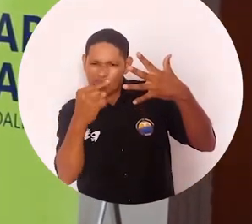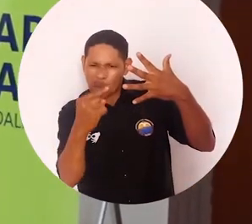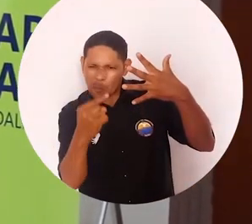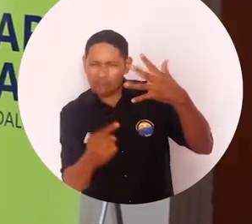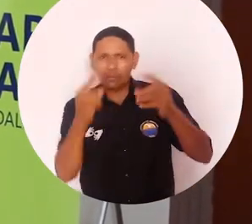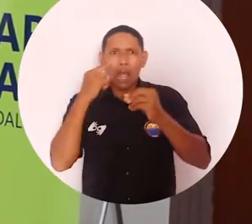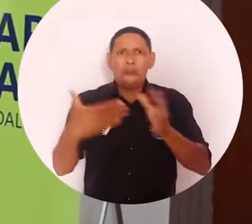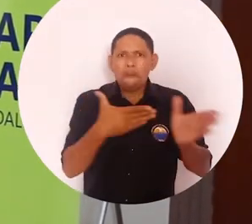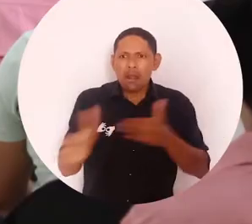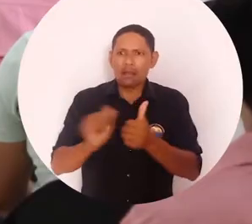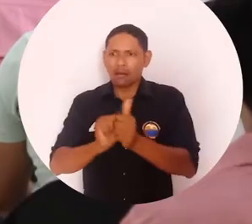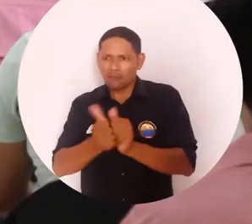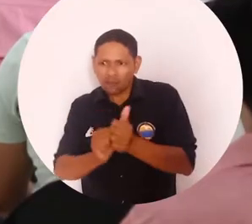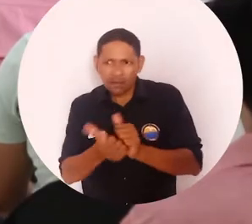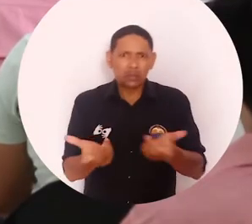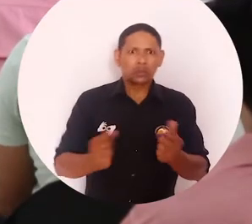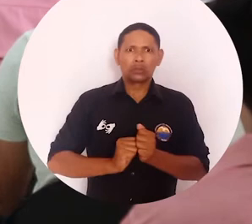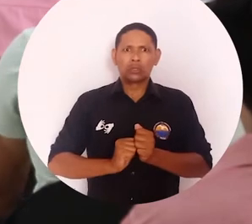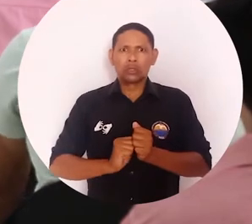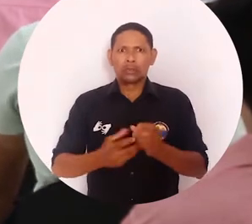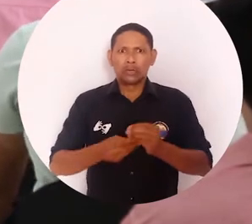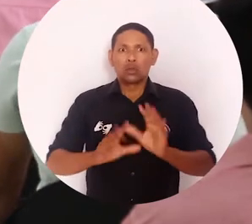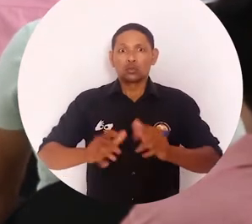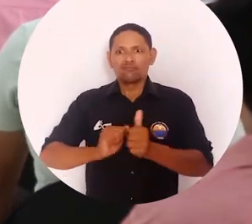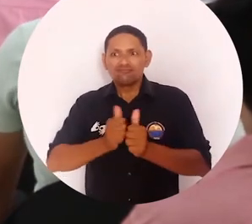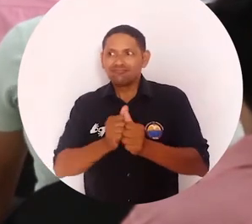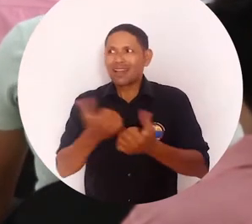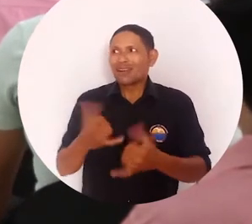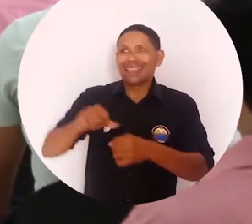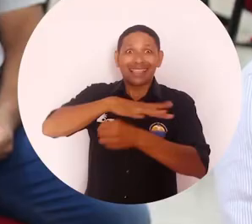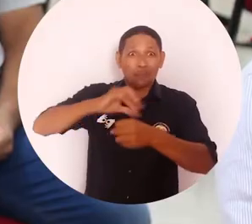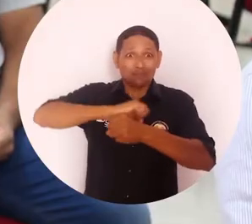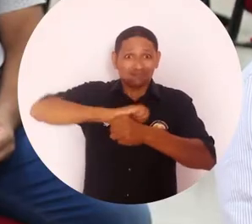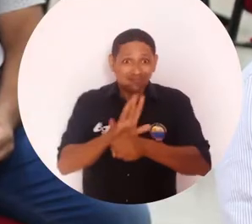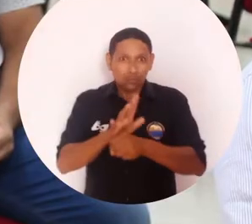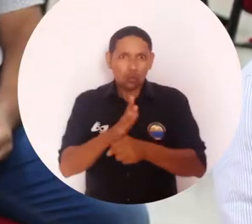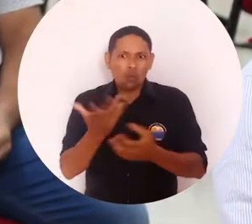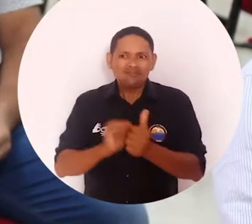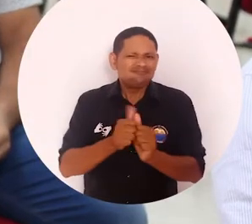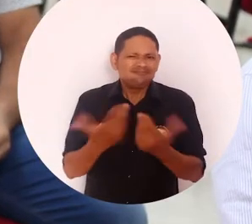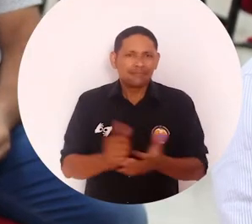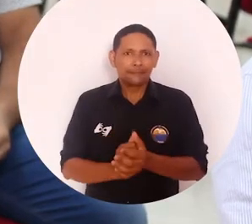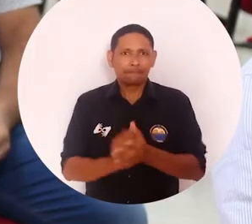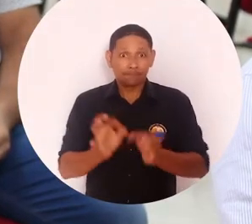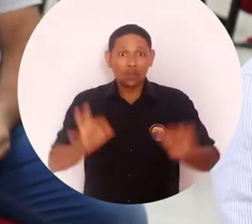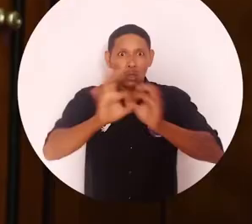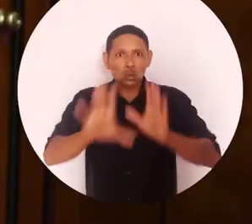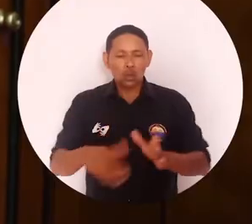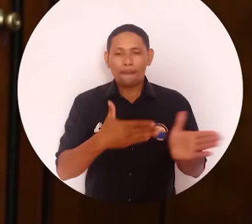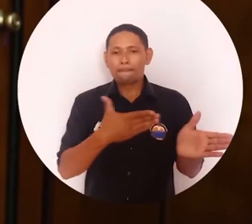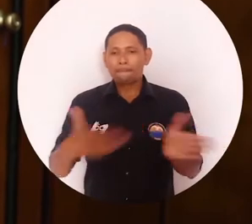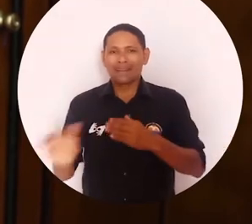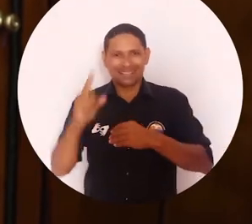ver con planificación deportiva, deporte en tiempos de COVID. La iniciativa académica se enmarca en el Plan de